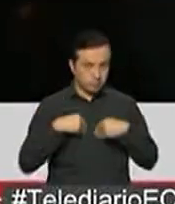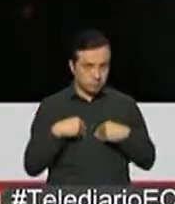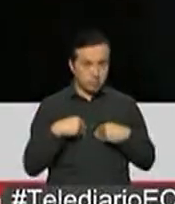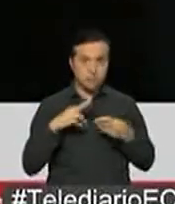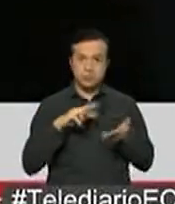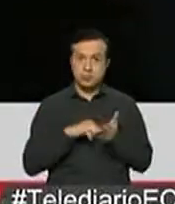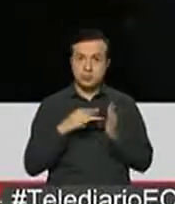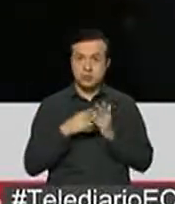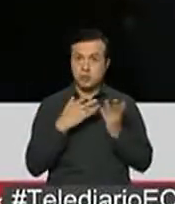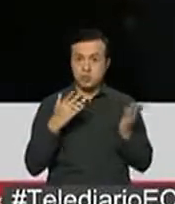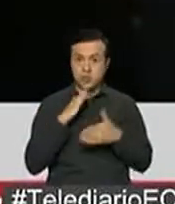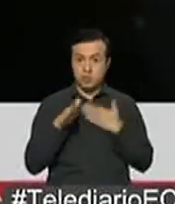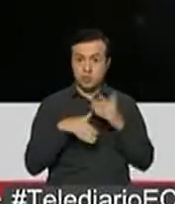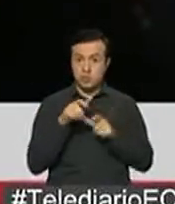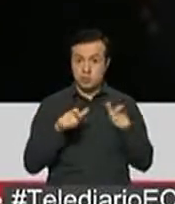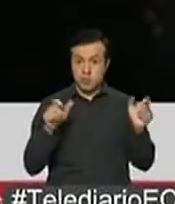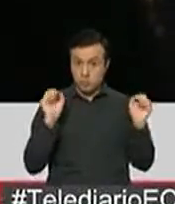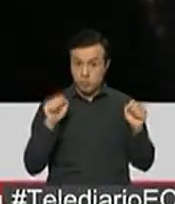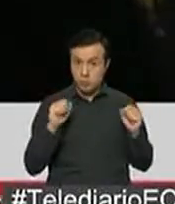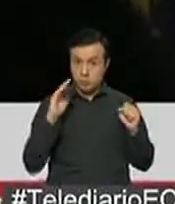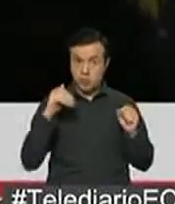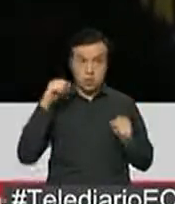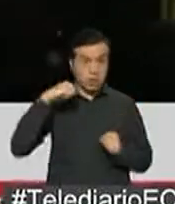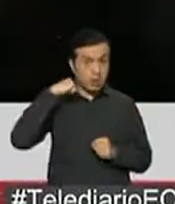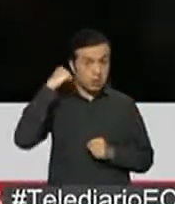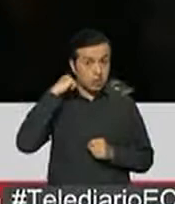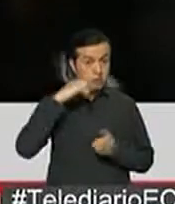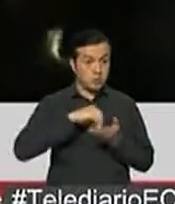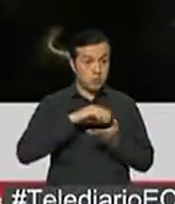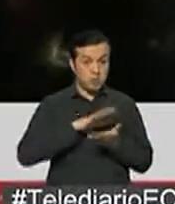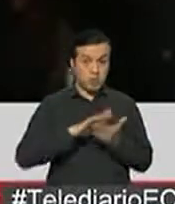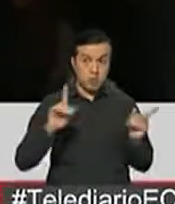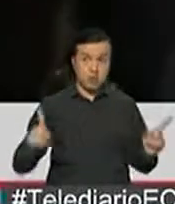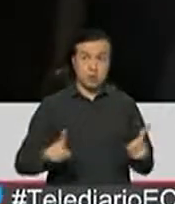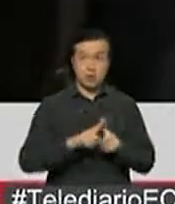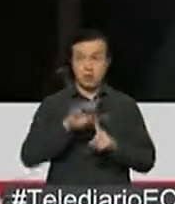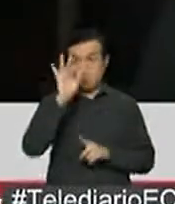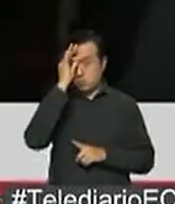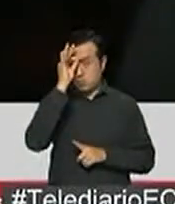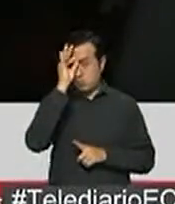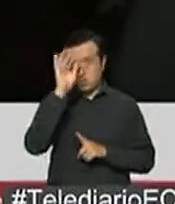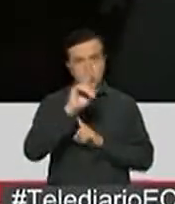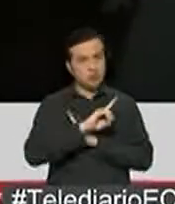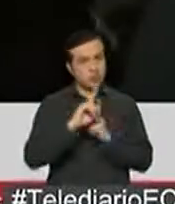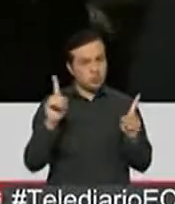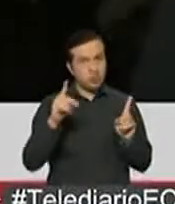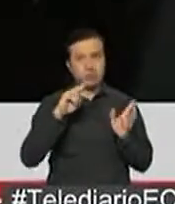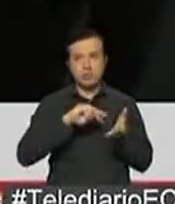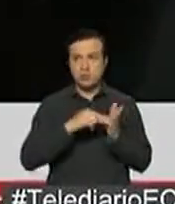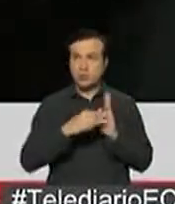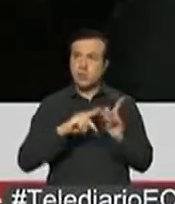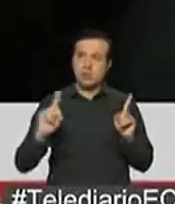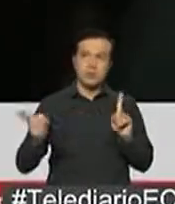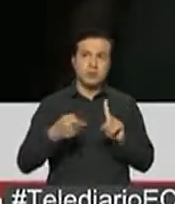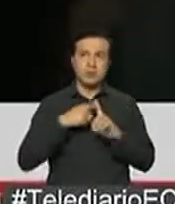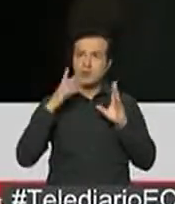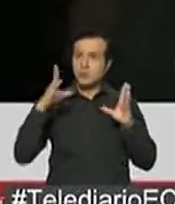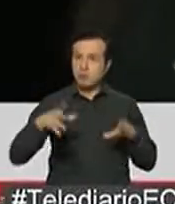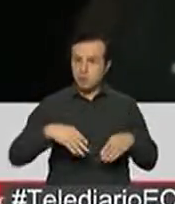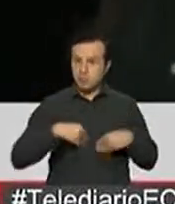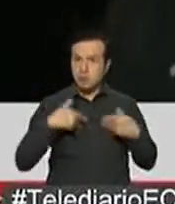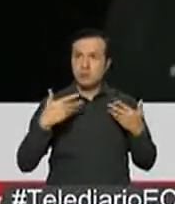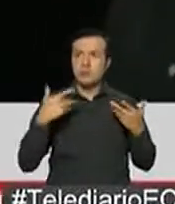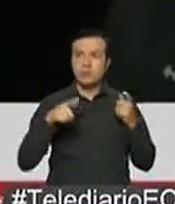no quiere decir que todo el mundo podrá luego tener derecho a quedarse aquí en parís o en francia pero significa que la primera acogida no puede